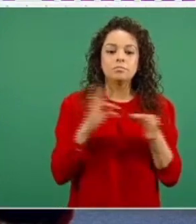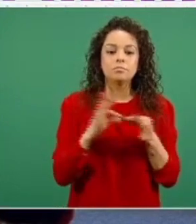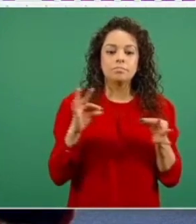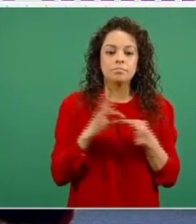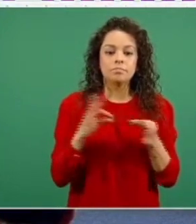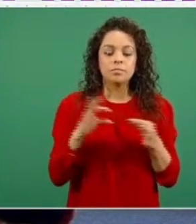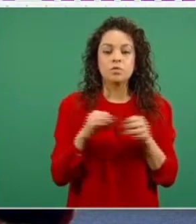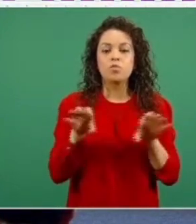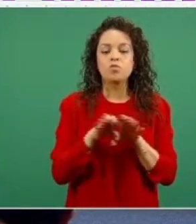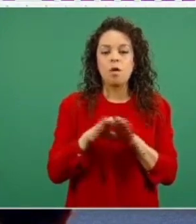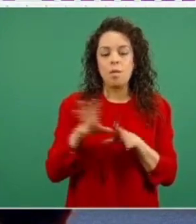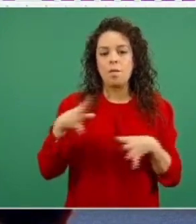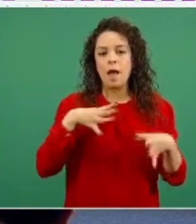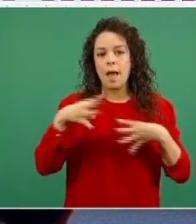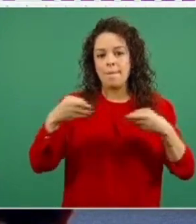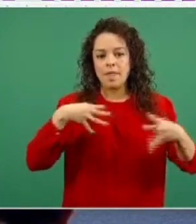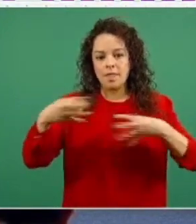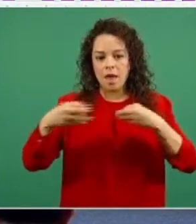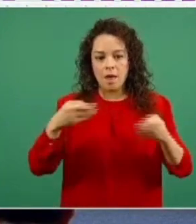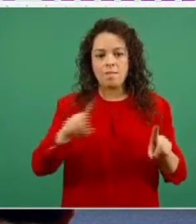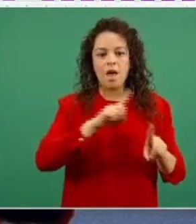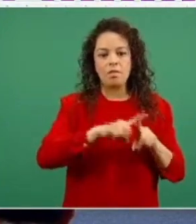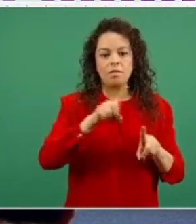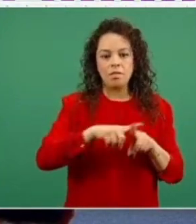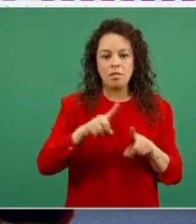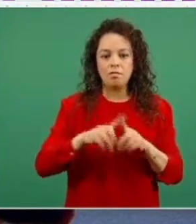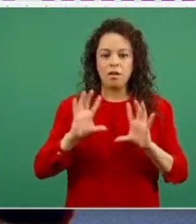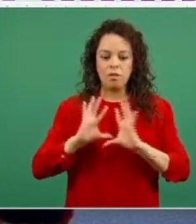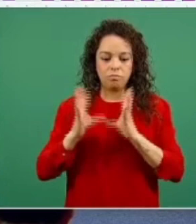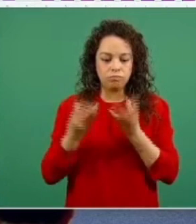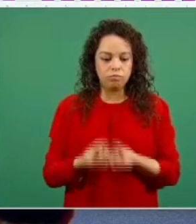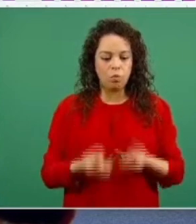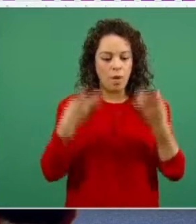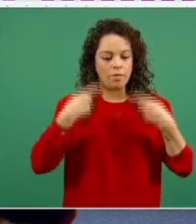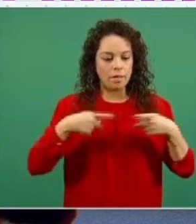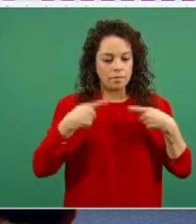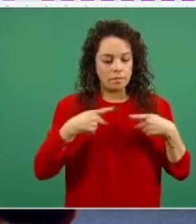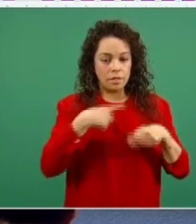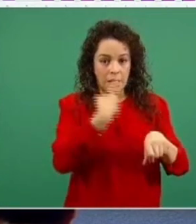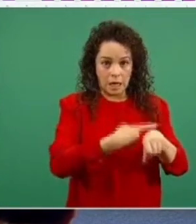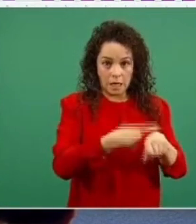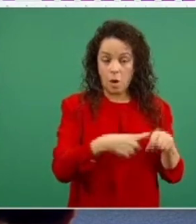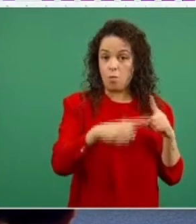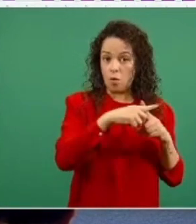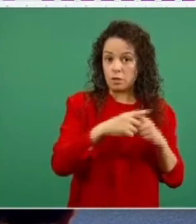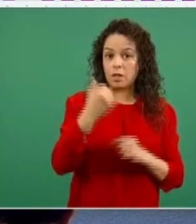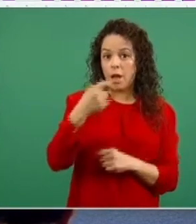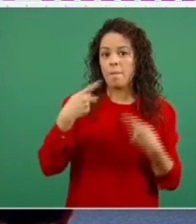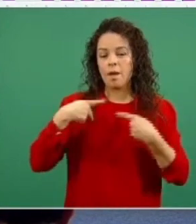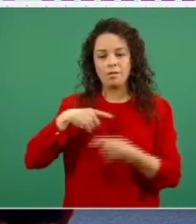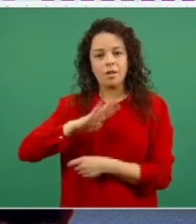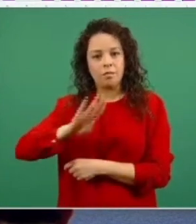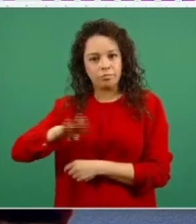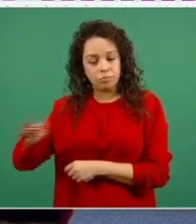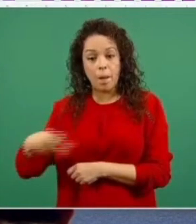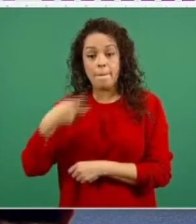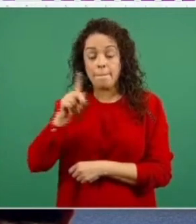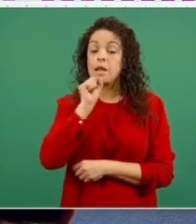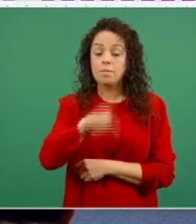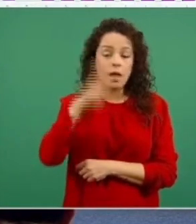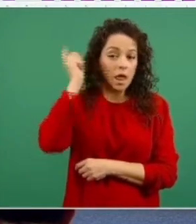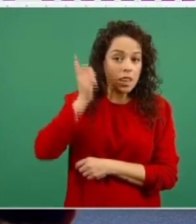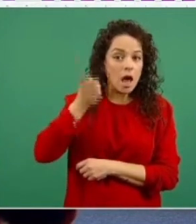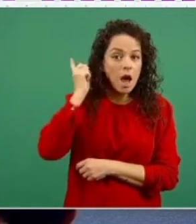la epidemia y de los diferentes números, tanto de casos como de defunciones, pero también estamos presentando día con día